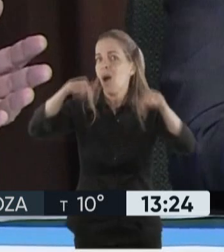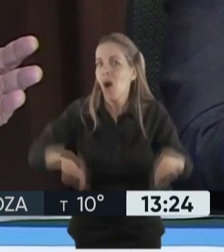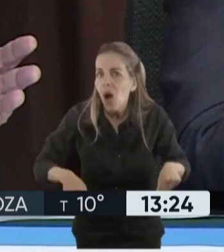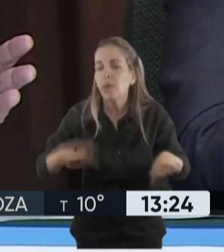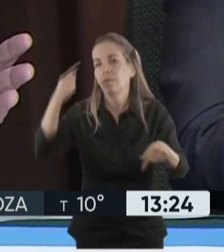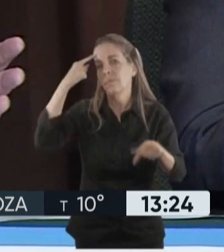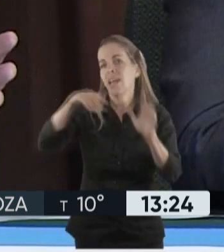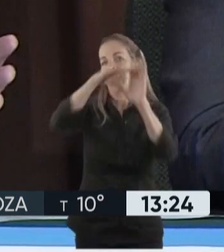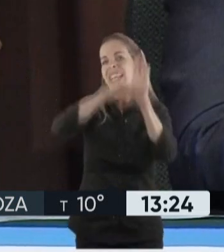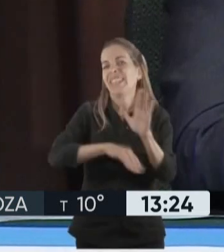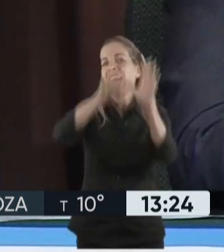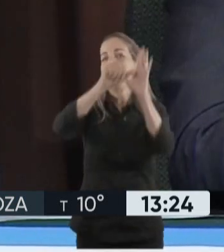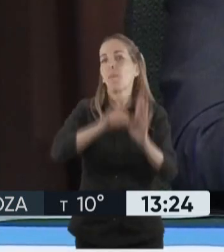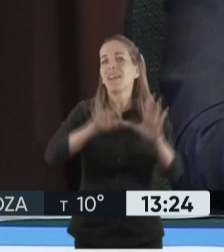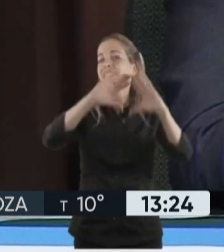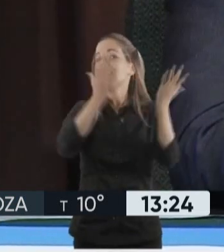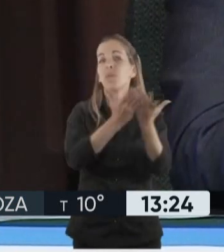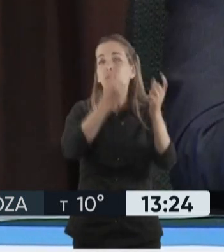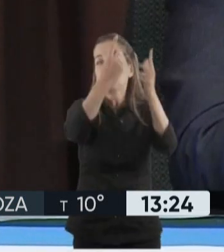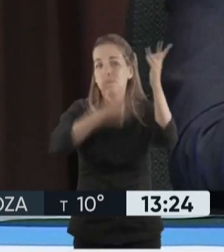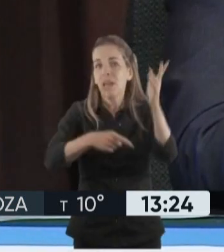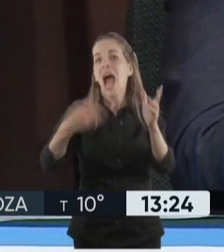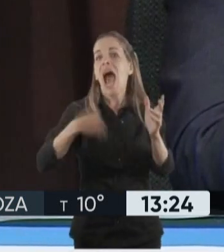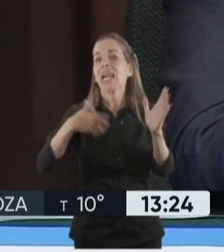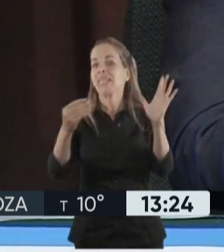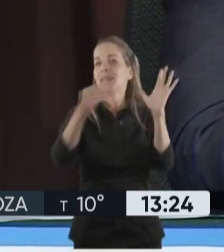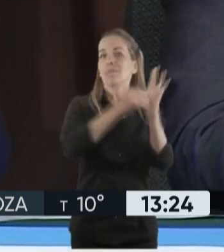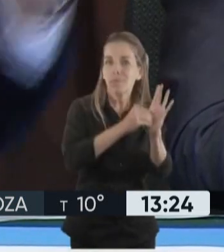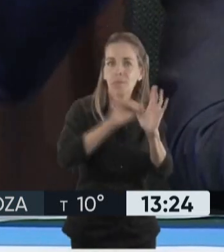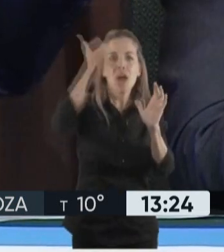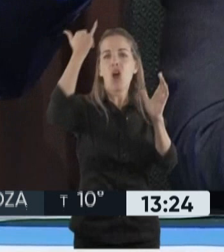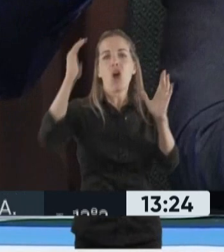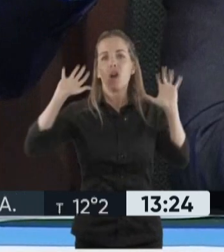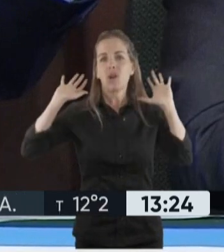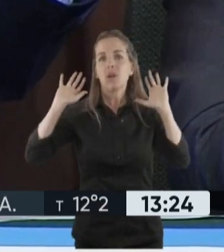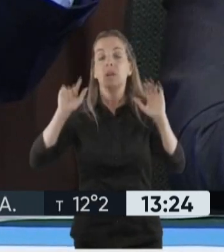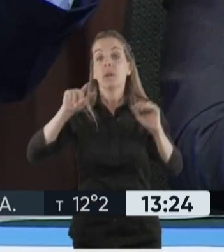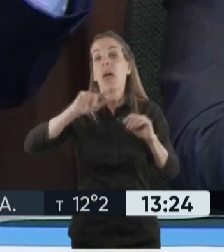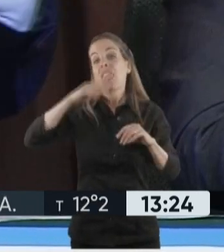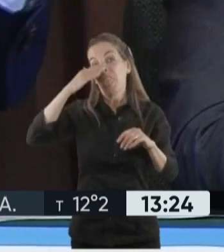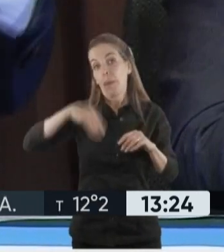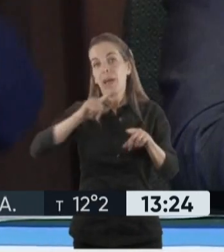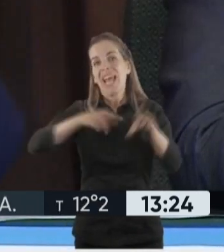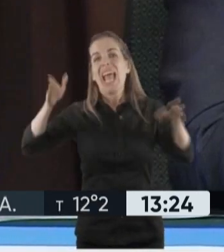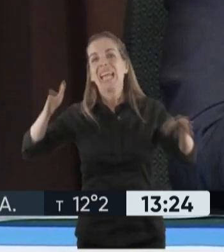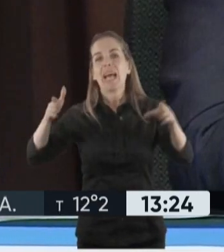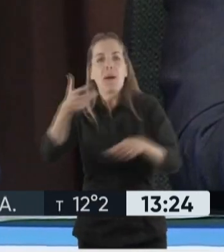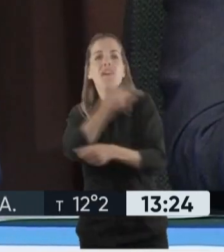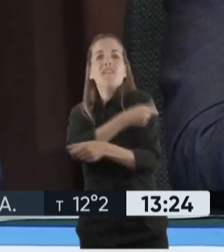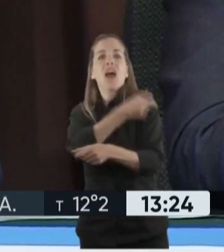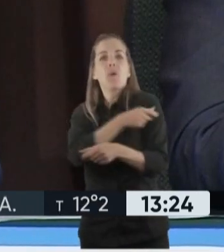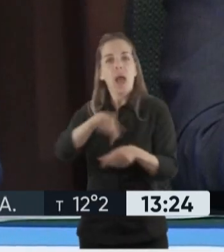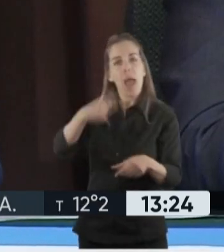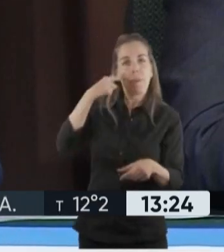que mejor trataron el tema de la pandemia. Vino la vacunación y ahí fuimos y nos encontramos con todo lo injusto que es el